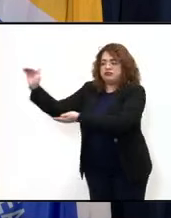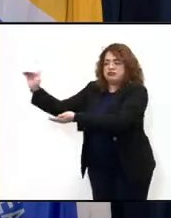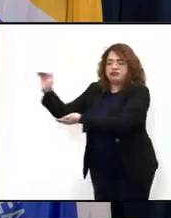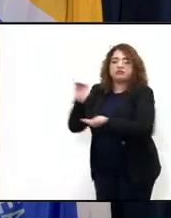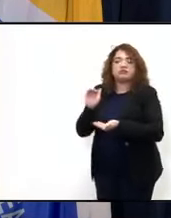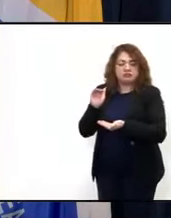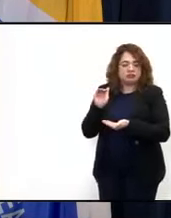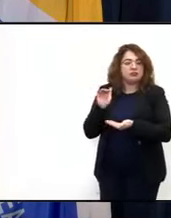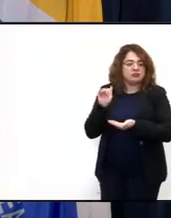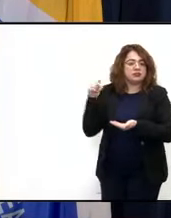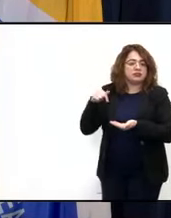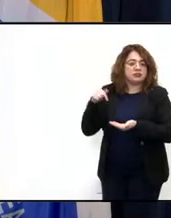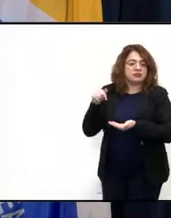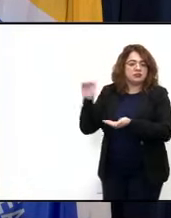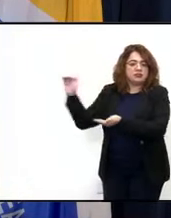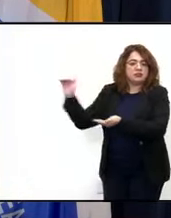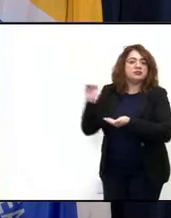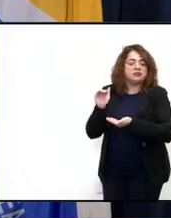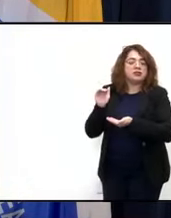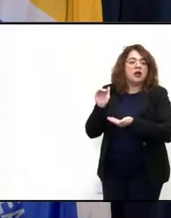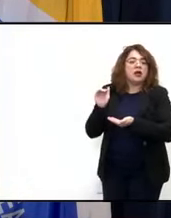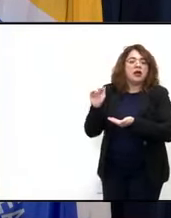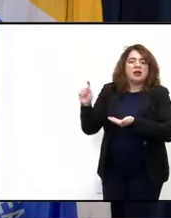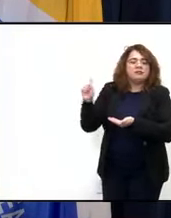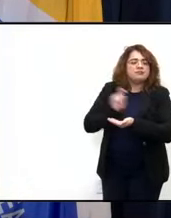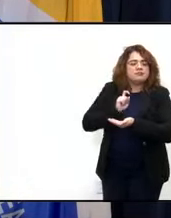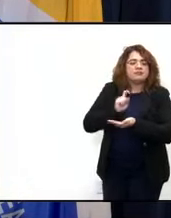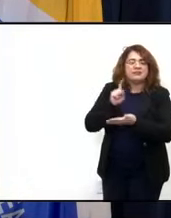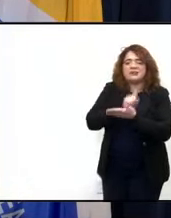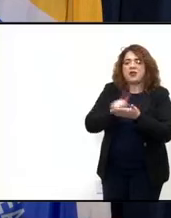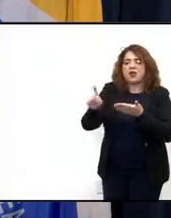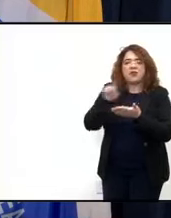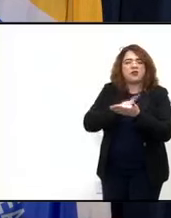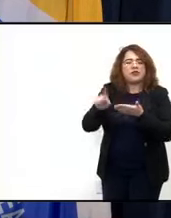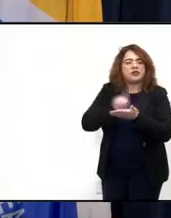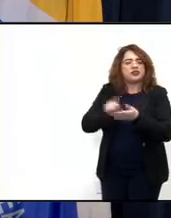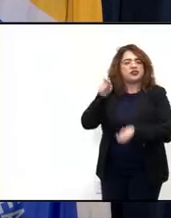todas las dosis que se nos asignan como